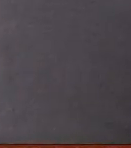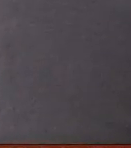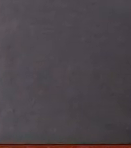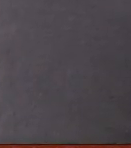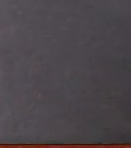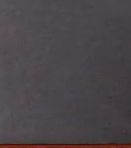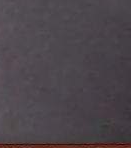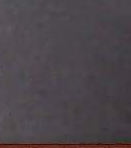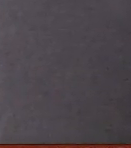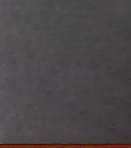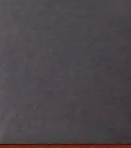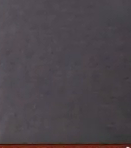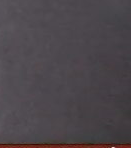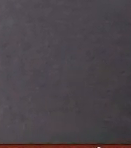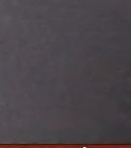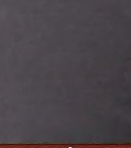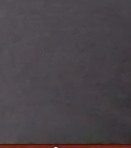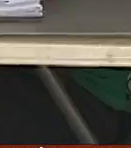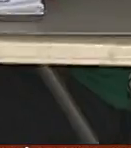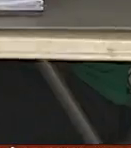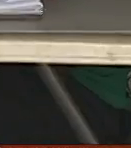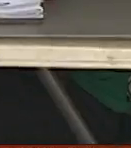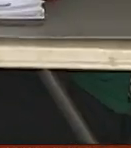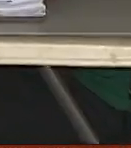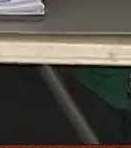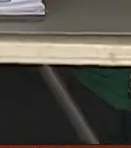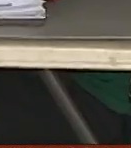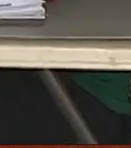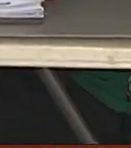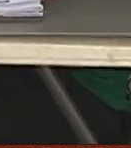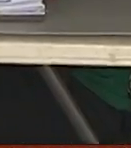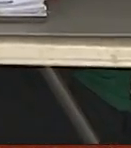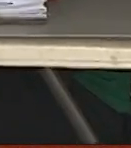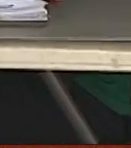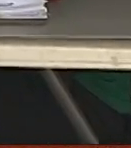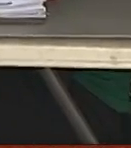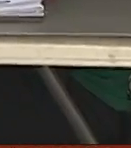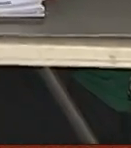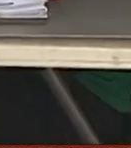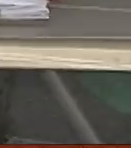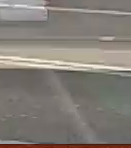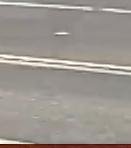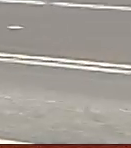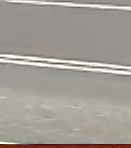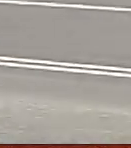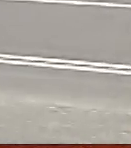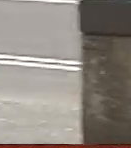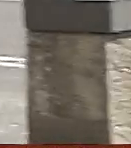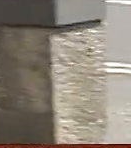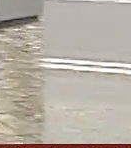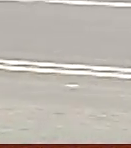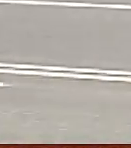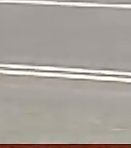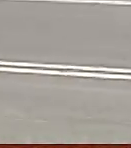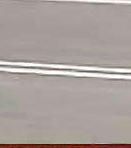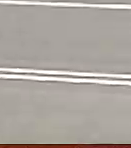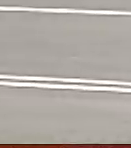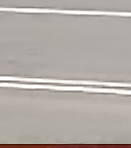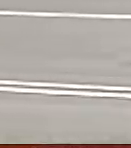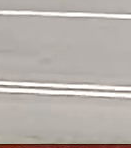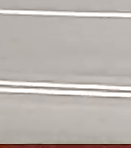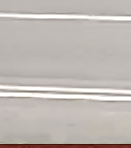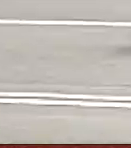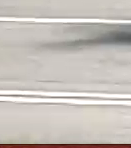alcohol o algunas drogas o también incluso el juego. El estudio resalta que la cifra es todavía más preocupante si se considera que solo el